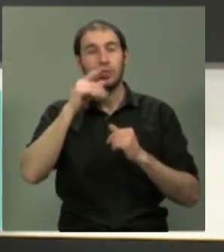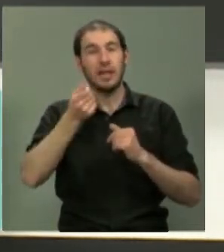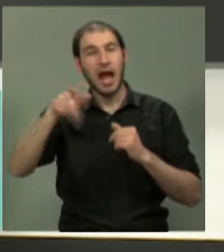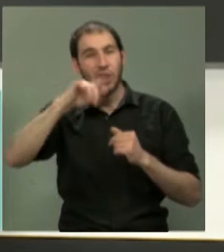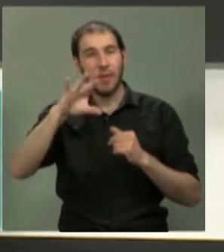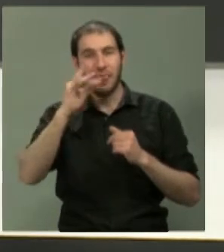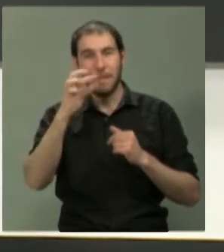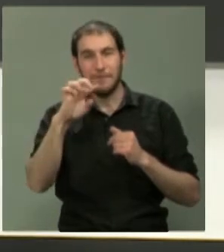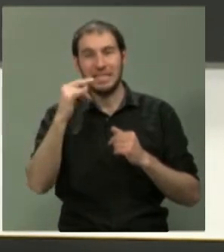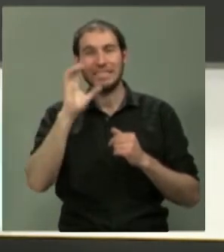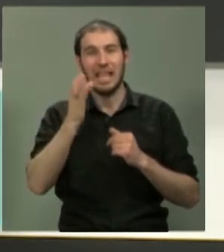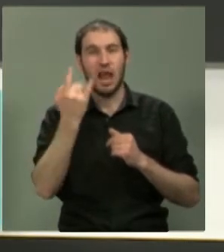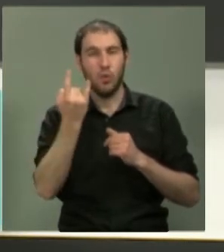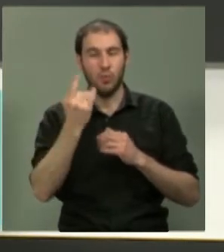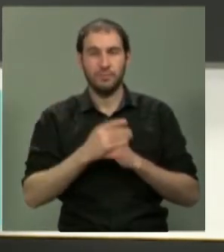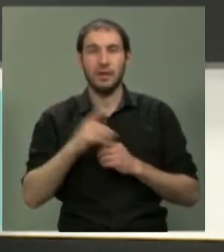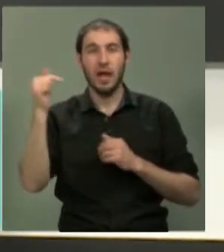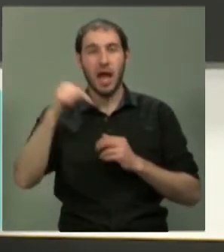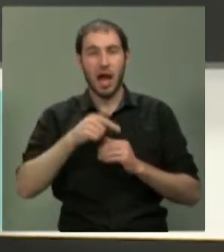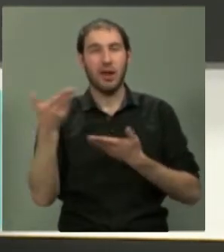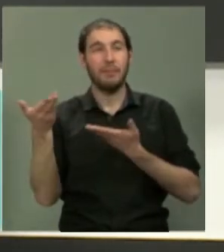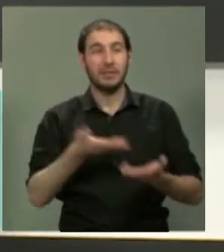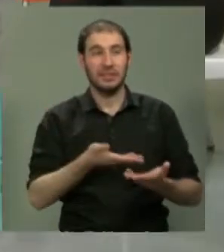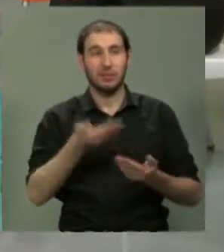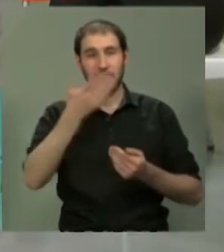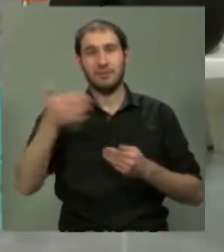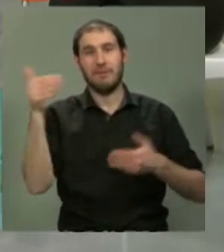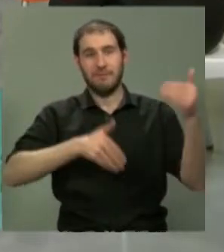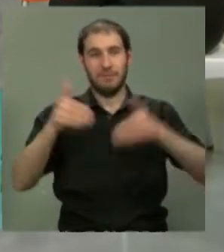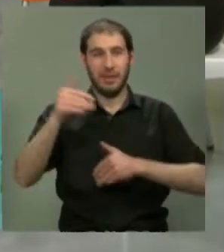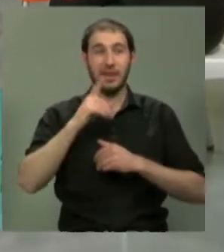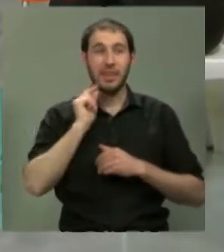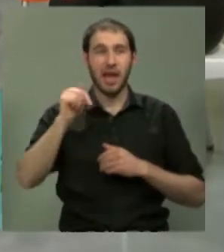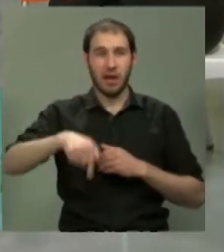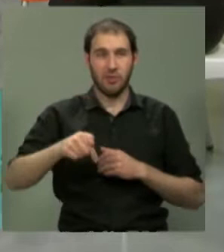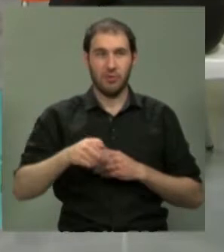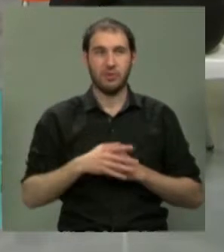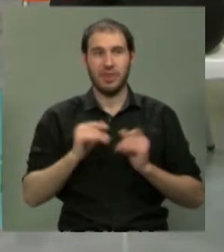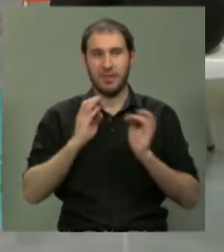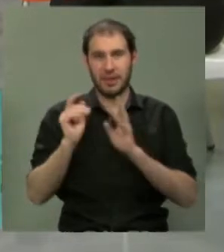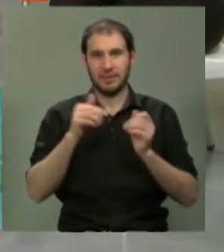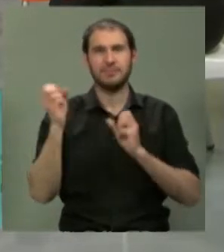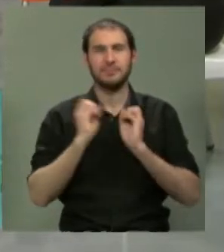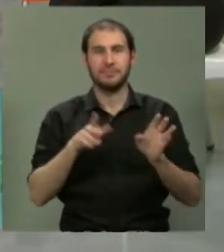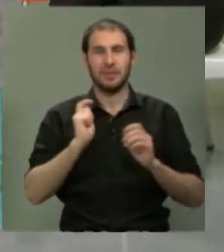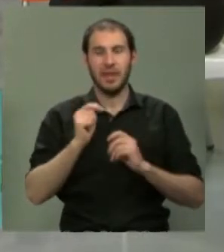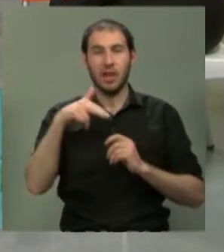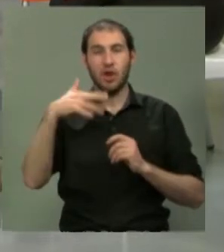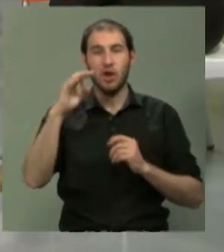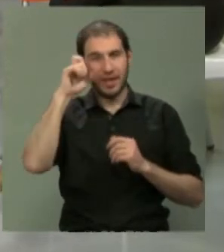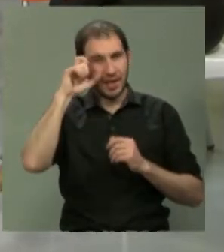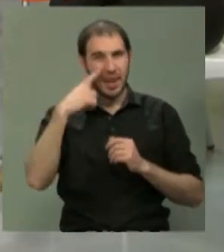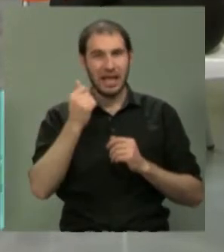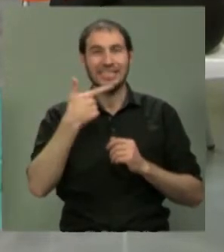como @dpsenalú. Y ahora voy a pasar a presentarles a los protagonistas del día de hoy de este debate. Voy a empezar por Noelia